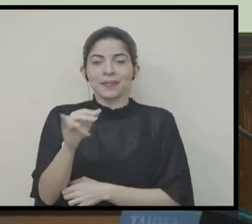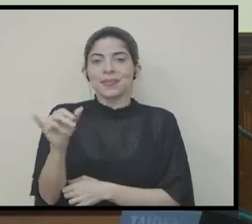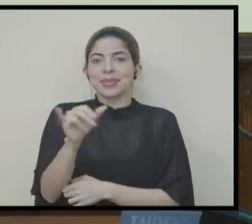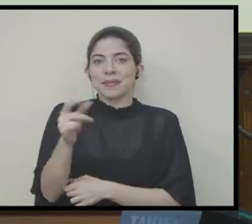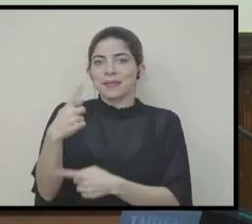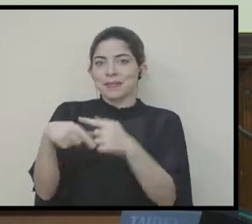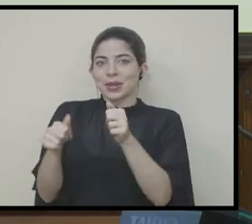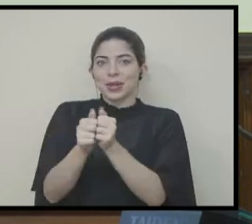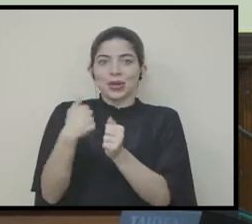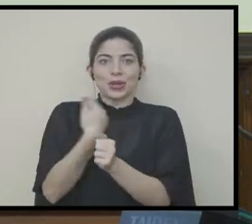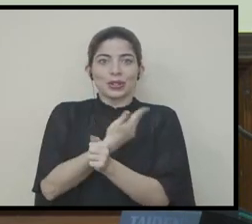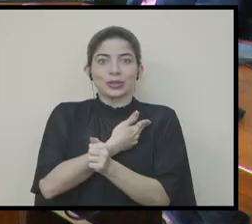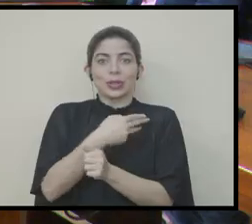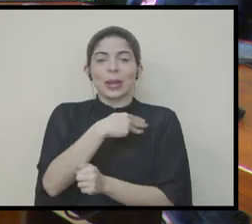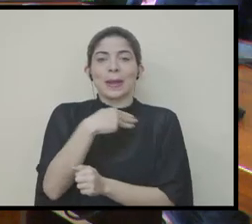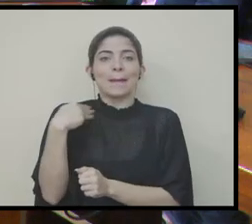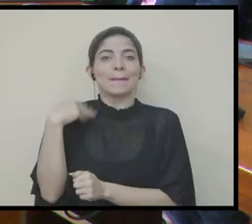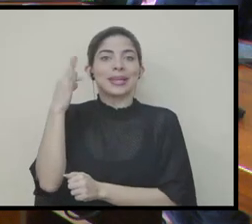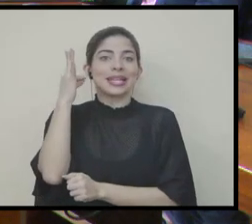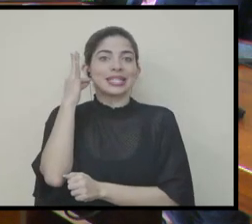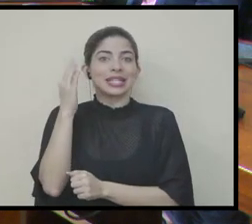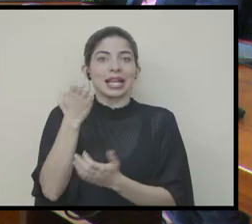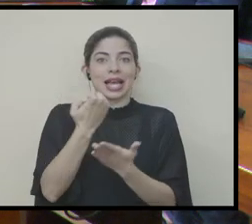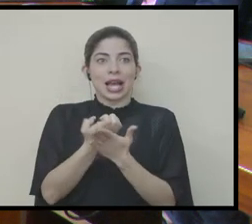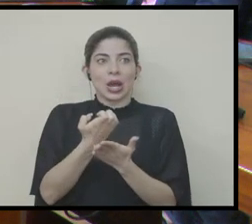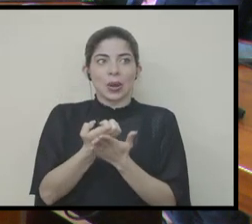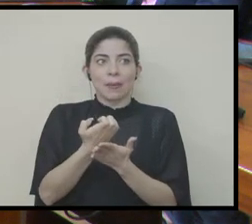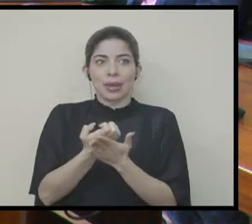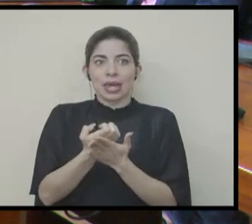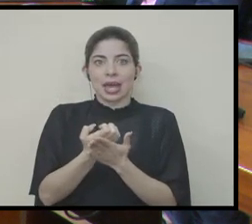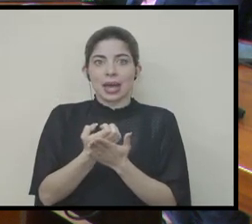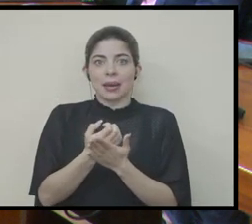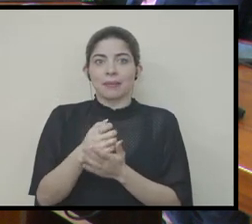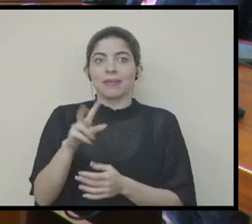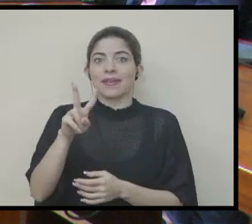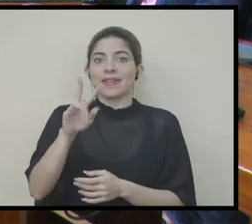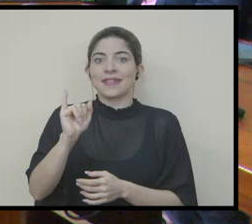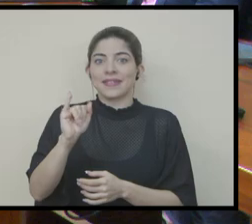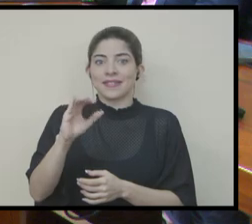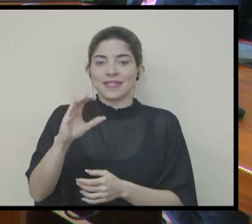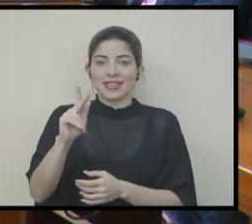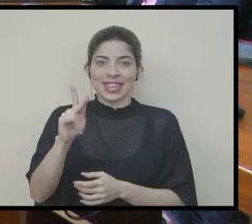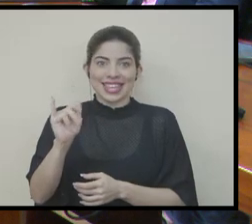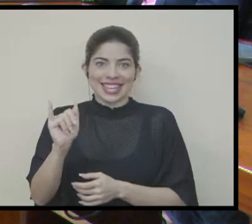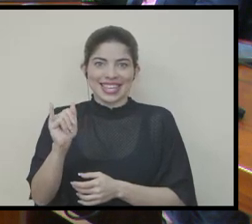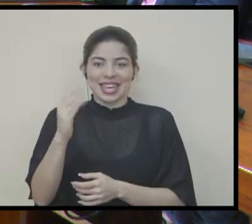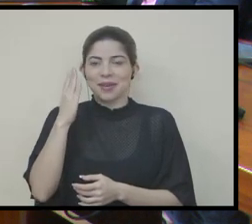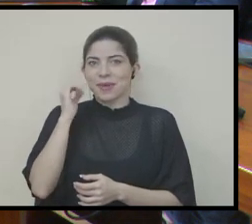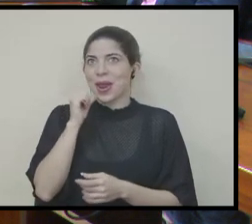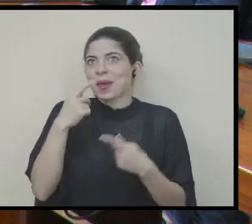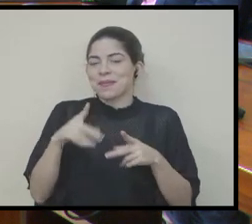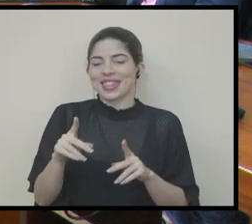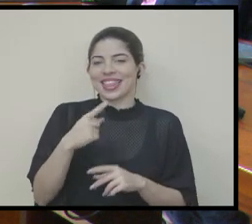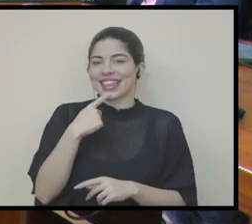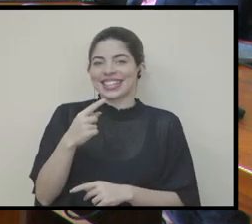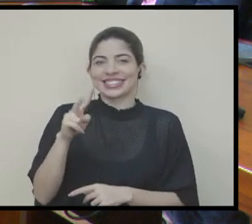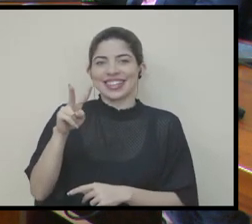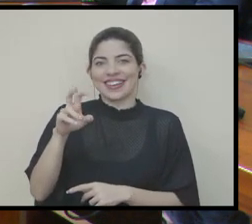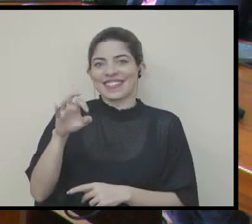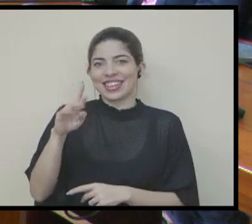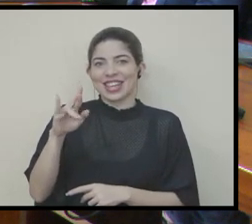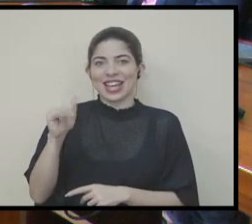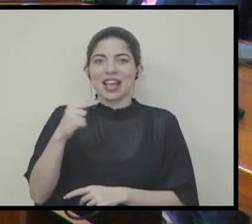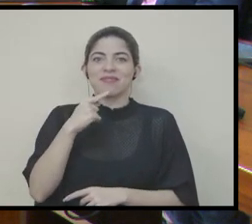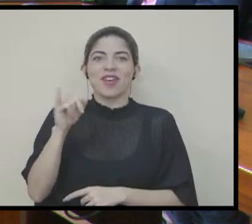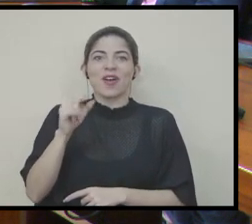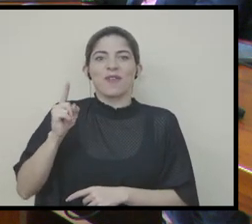acompaña nuestra ministra de Economía, doña Vicky, porque no me deja que le diga Victoria, porque dice que